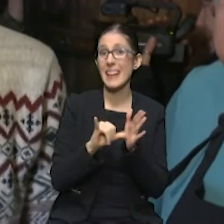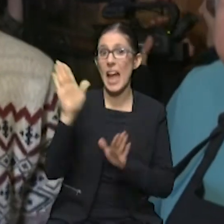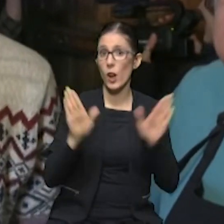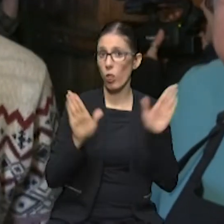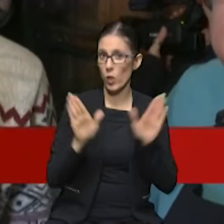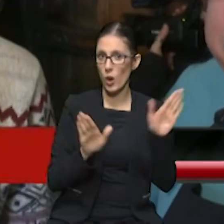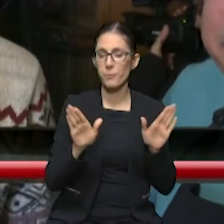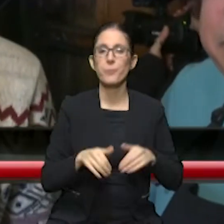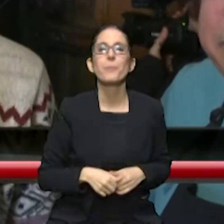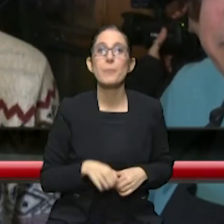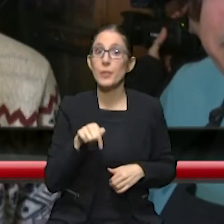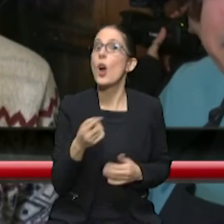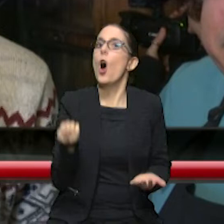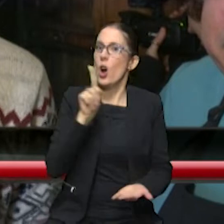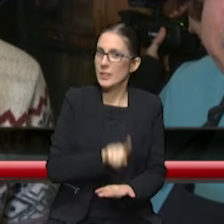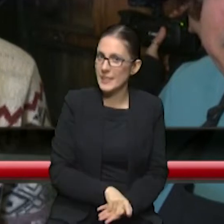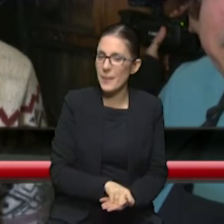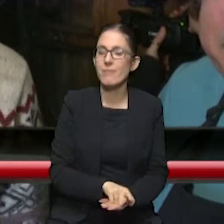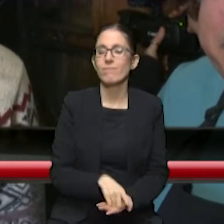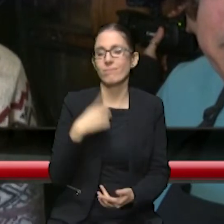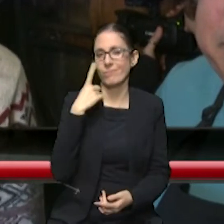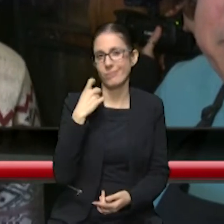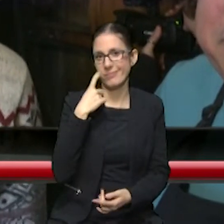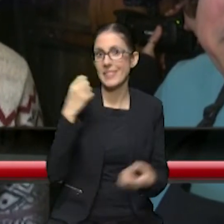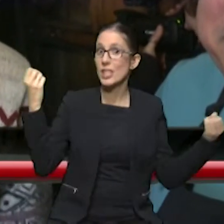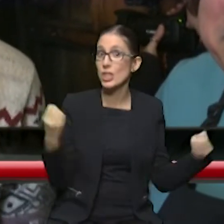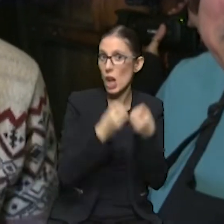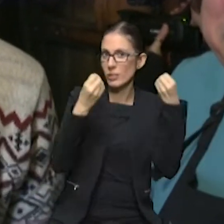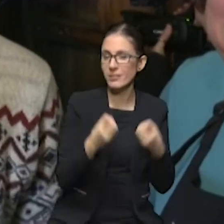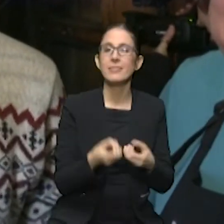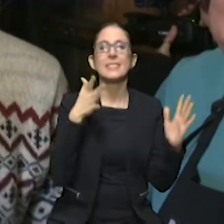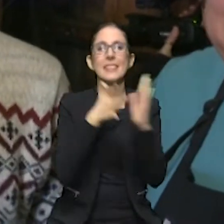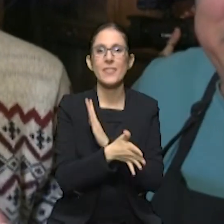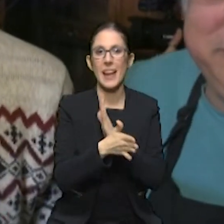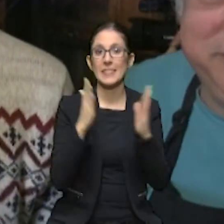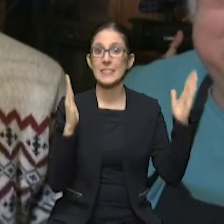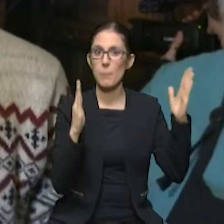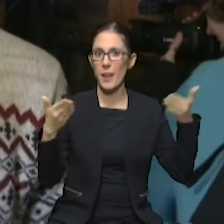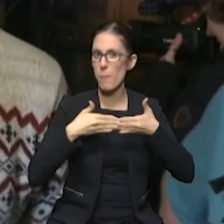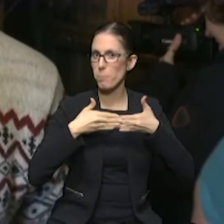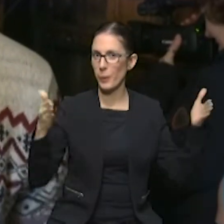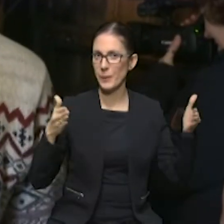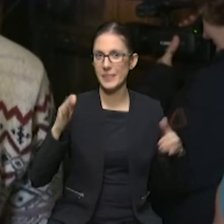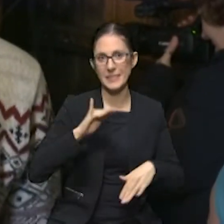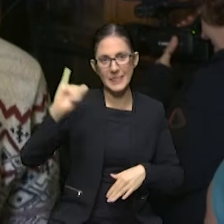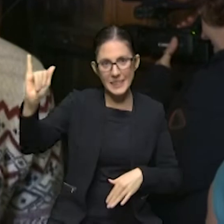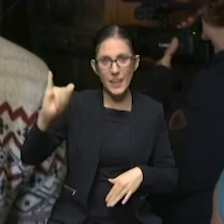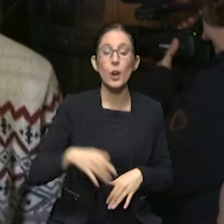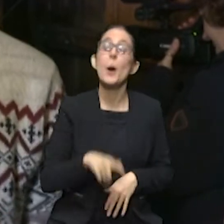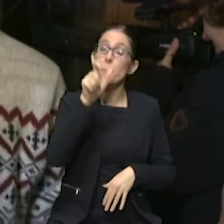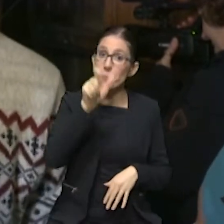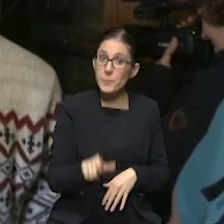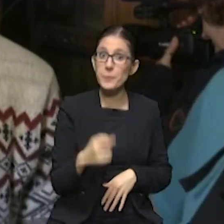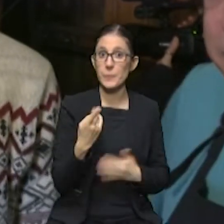pues, un año más se ha realizado el tradicional shots. La apertura de la temporada de sidra ha sido Yagoba Errecondo, el